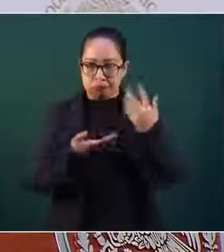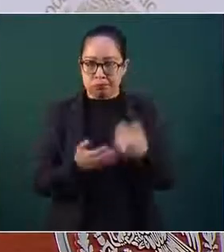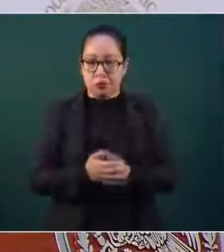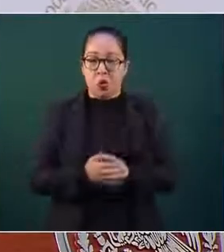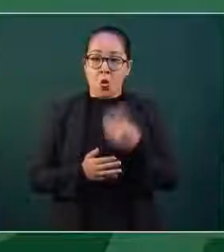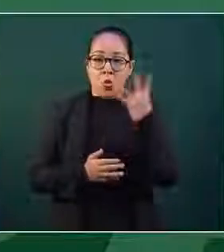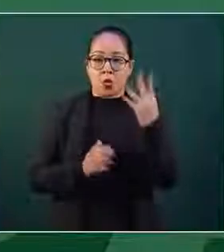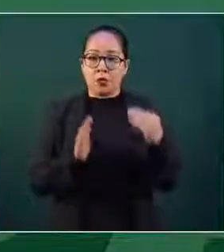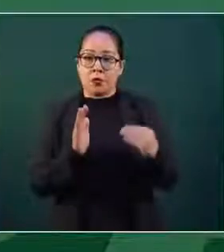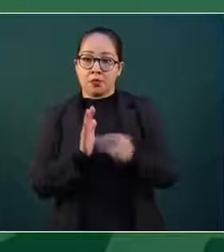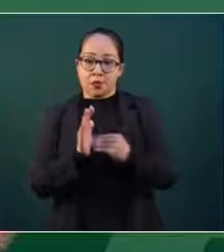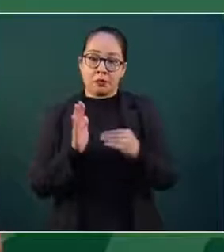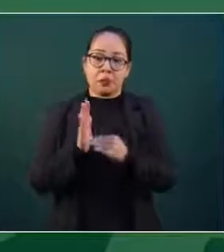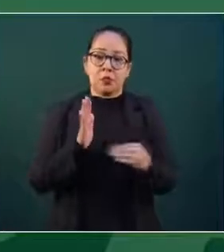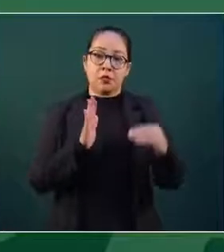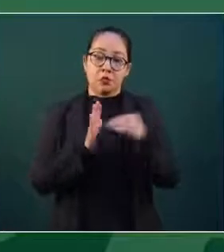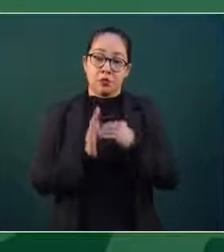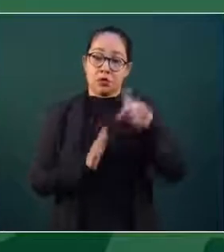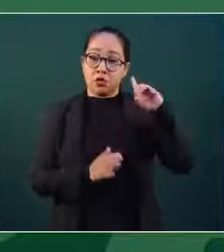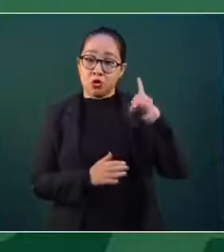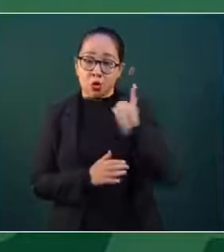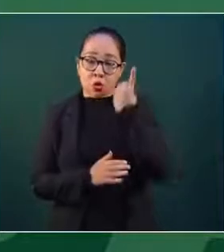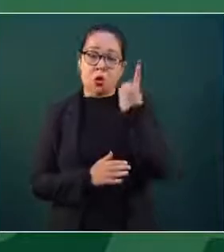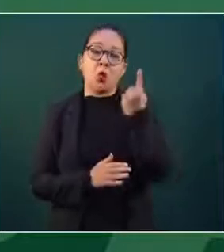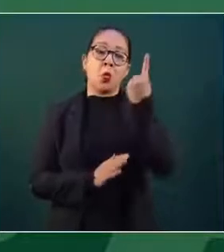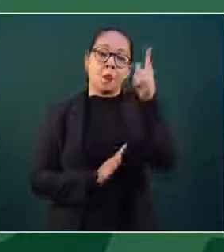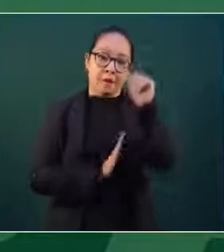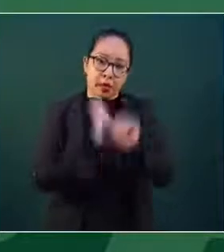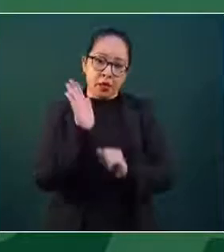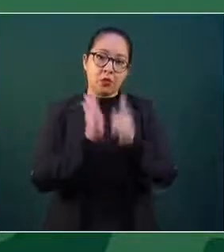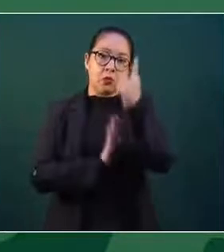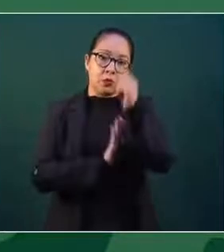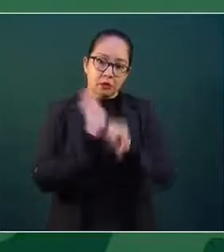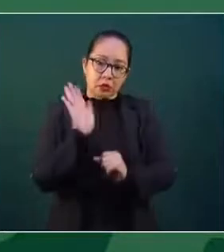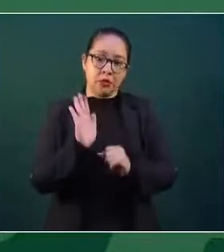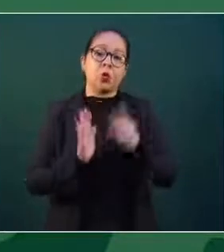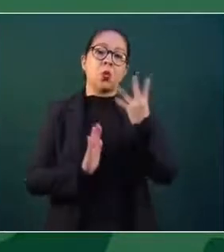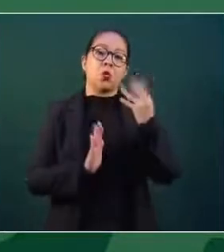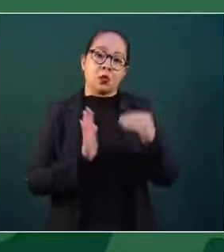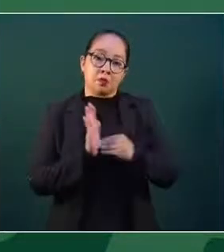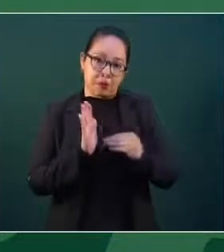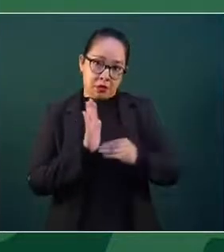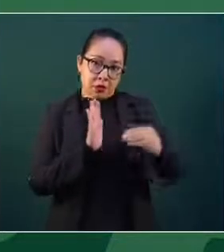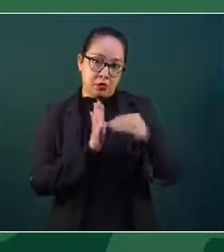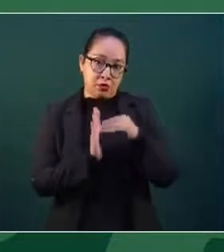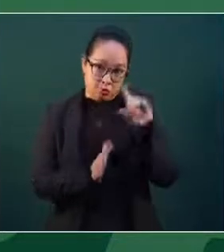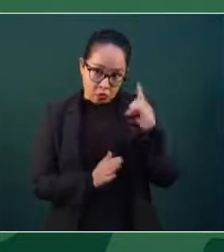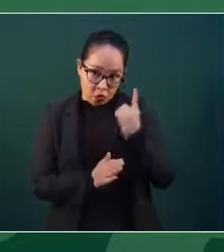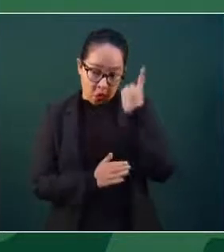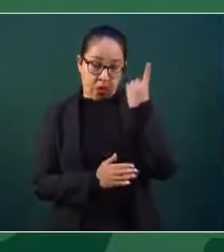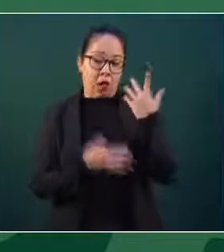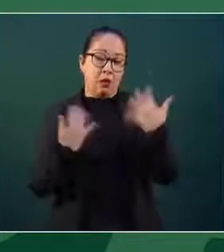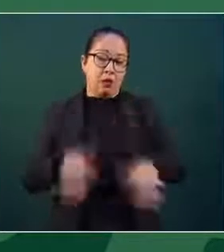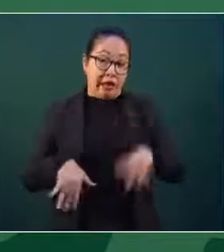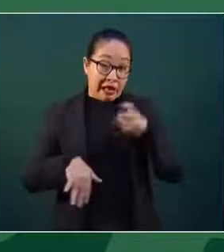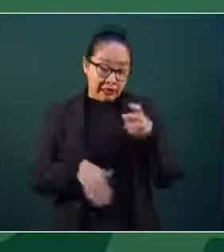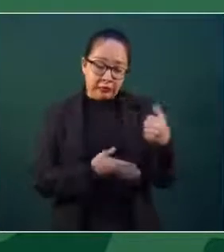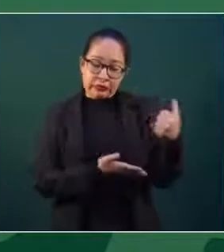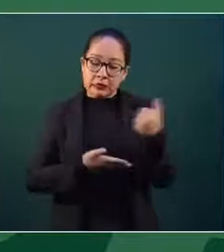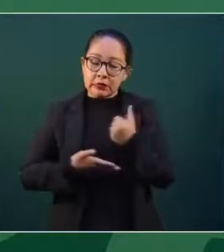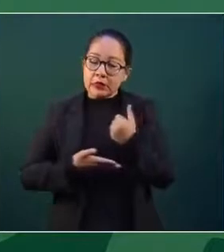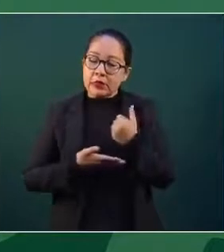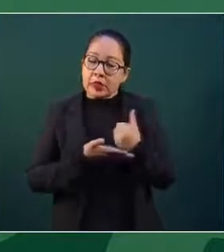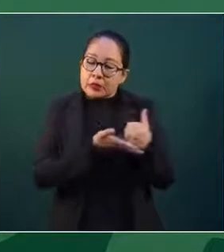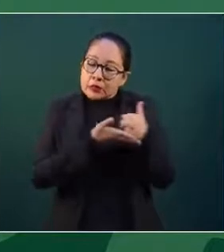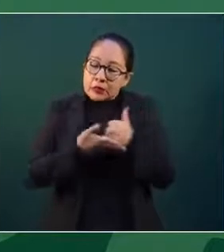4.000 millones de dólares por mes, y que esto ha ayudado mucho a enfrentar la crisis económica